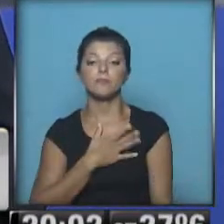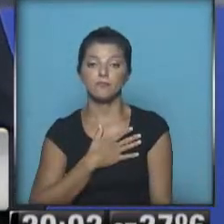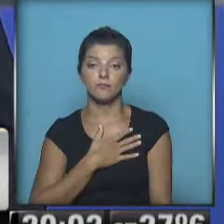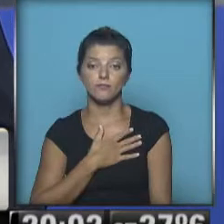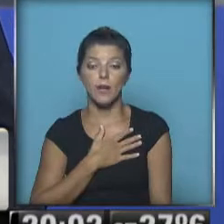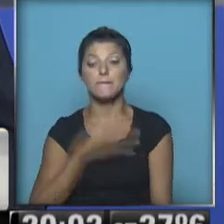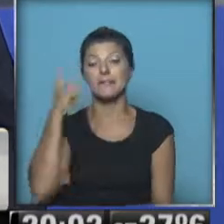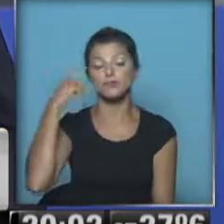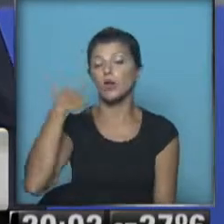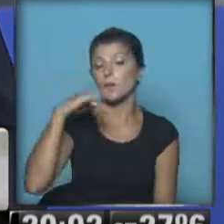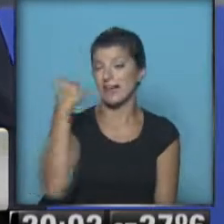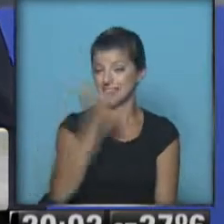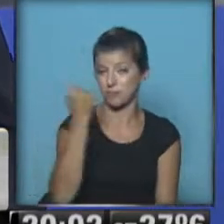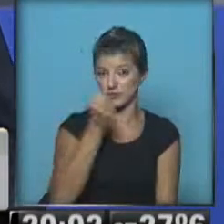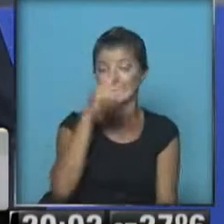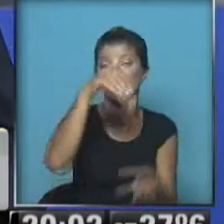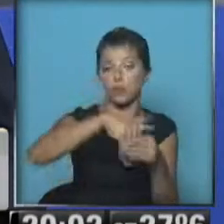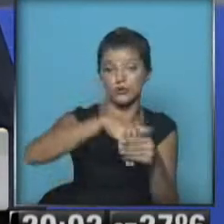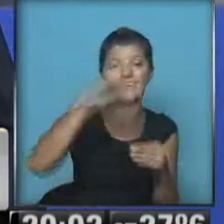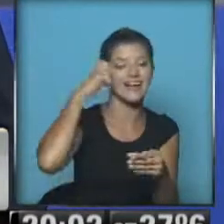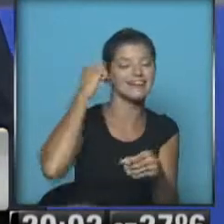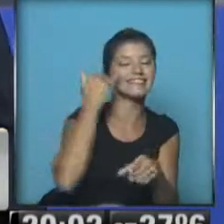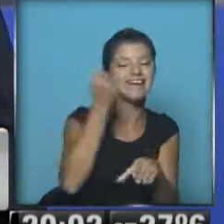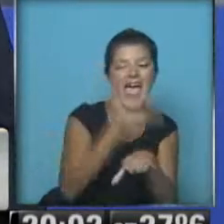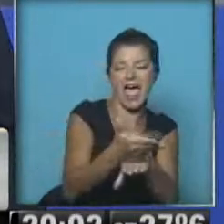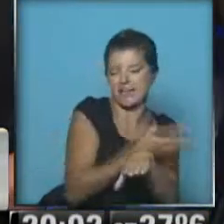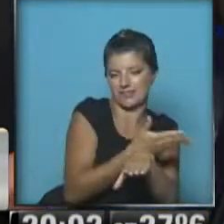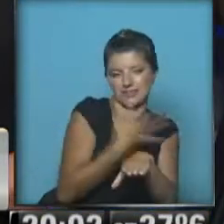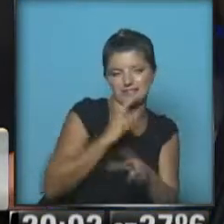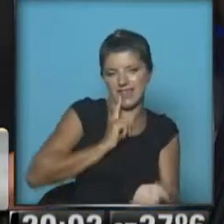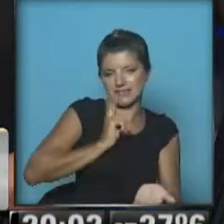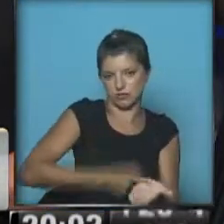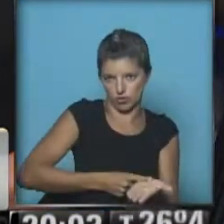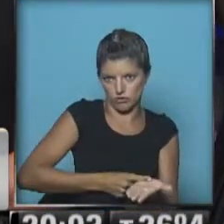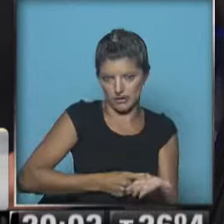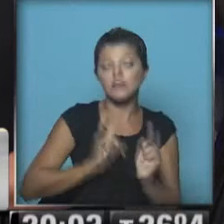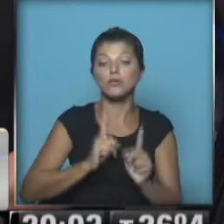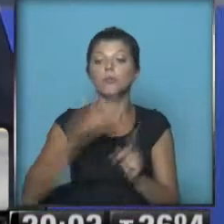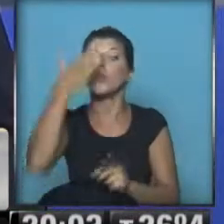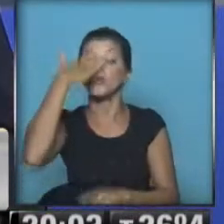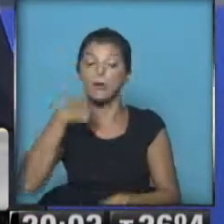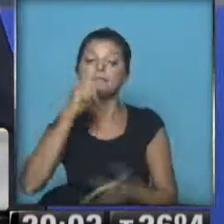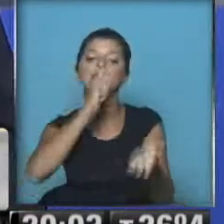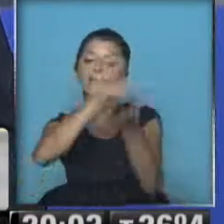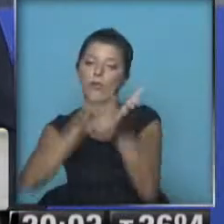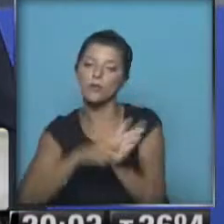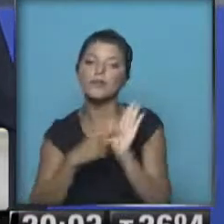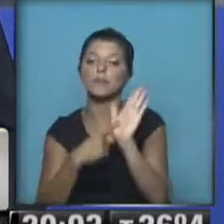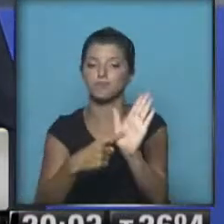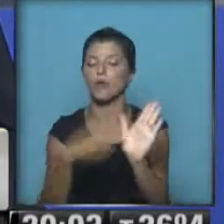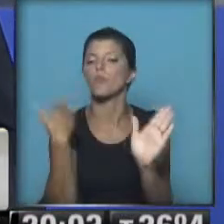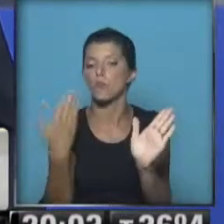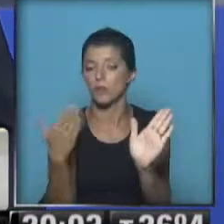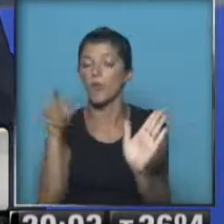del voto radical ya tomó esa decisión antes de esta convención, y es lo que fue apareciendo en las encuestas con el crecimiento de la figura de Macri, que es